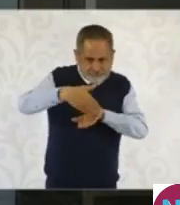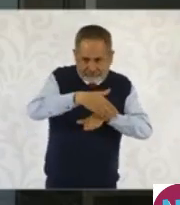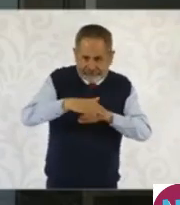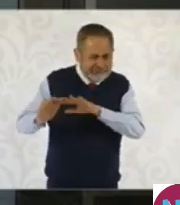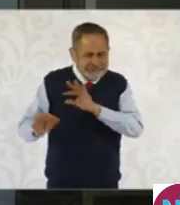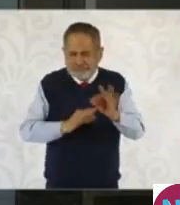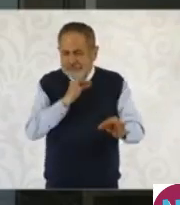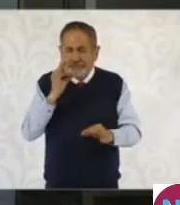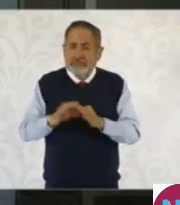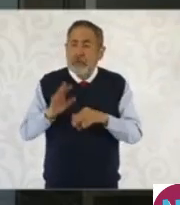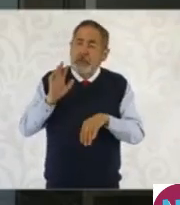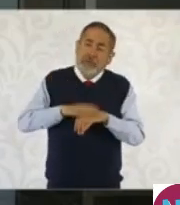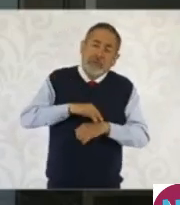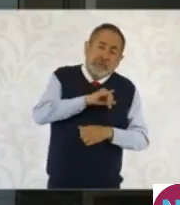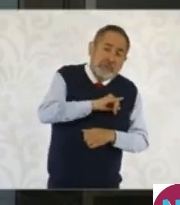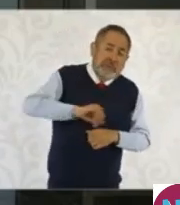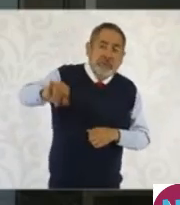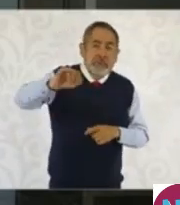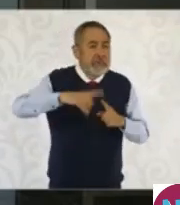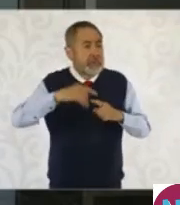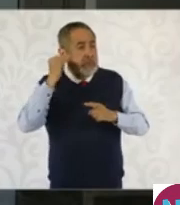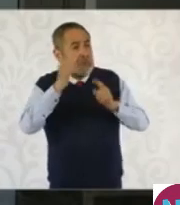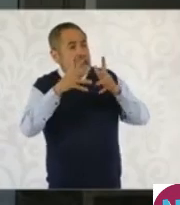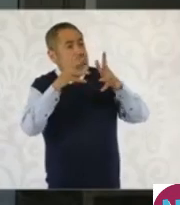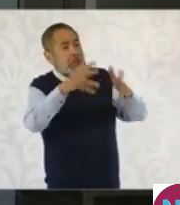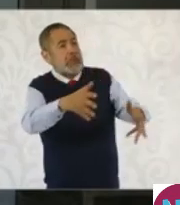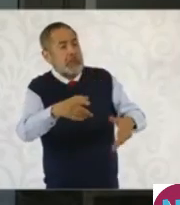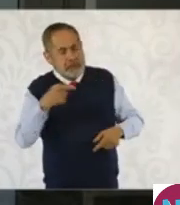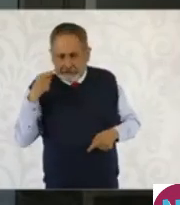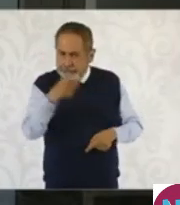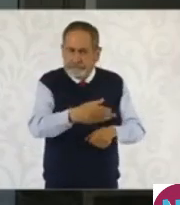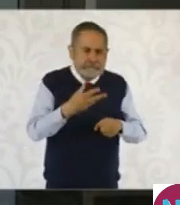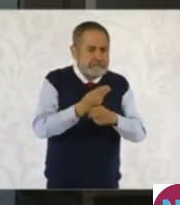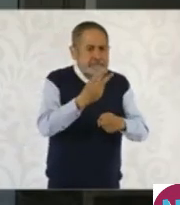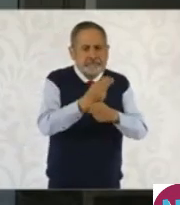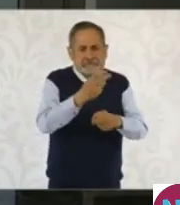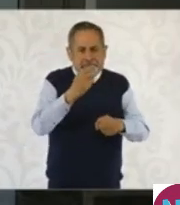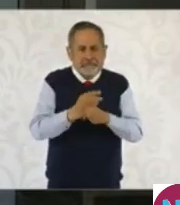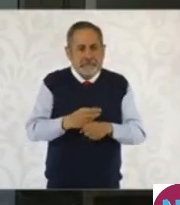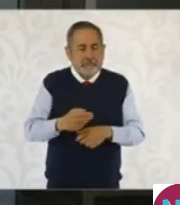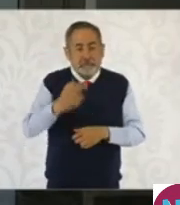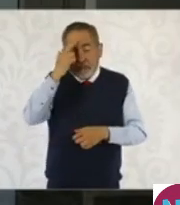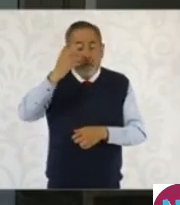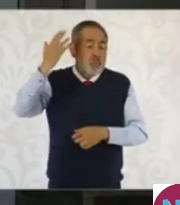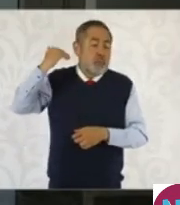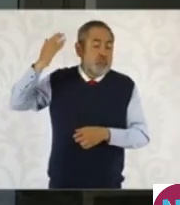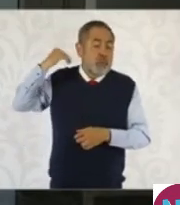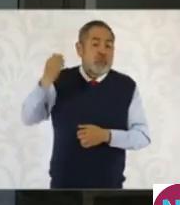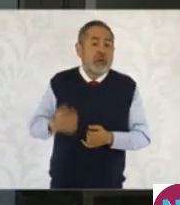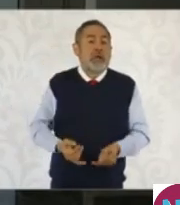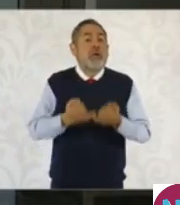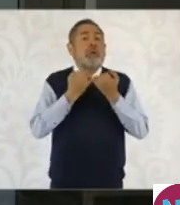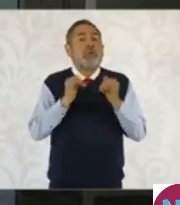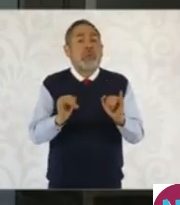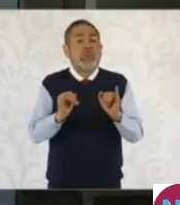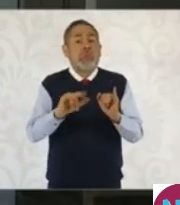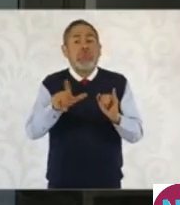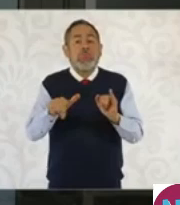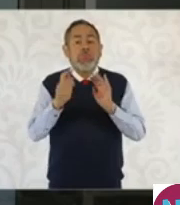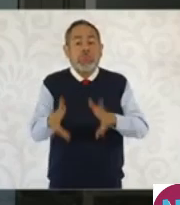más apartadas o las que habían tenido muchos años, incluso en algunos casos desde su inauguración sin haber tenido